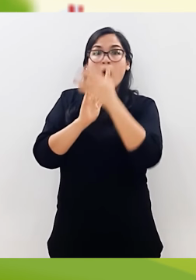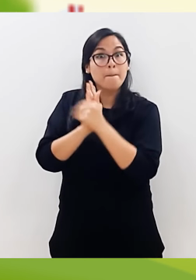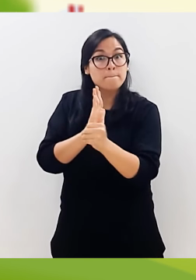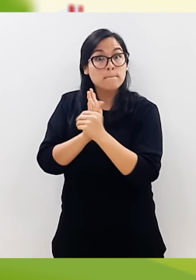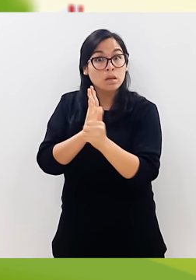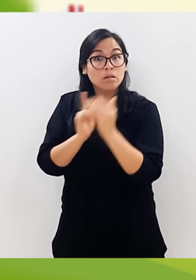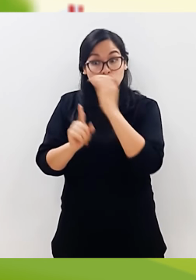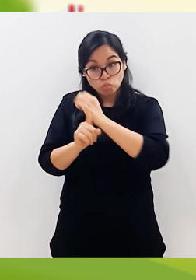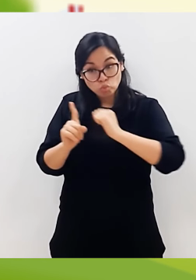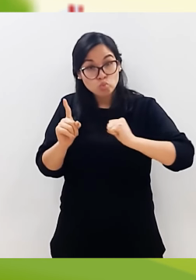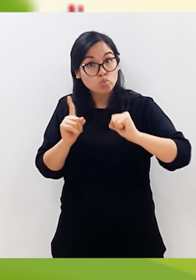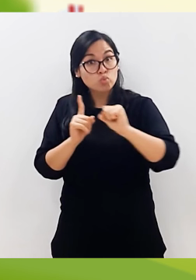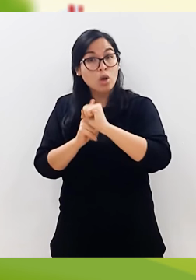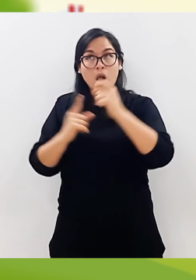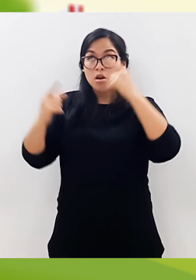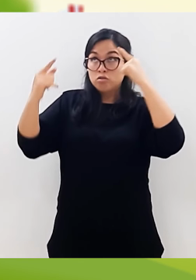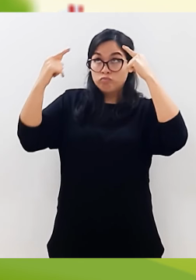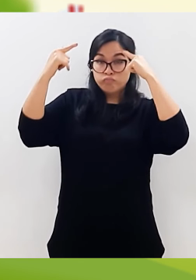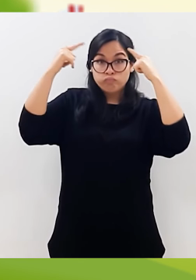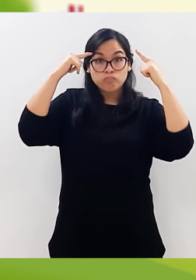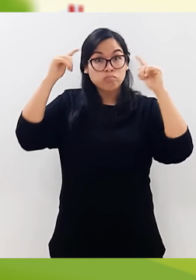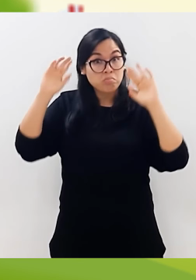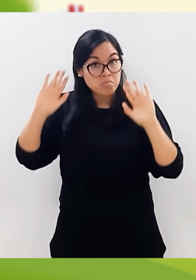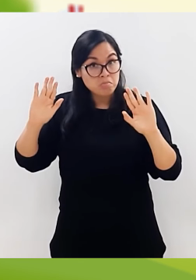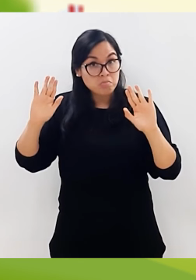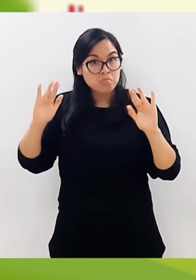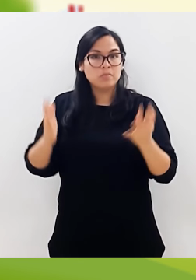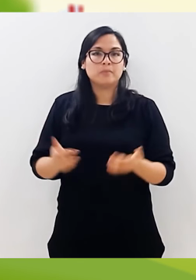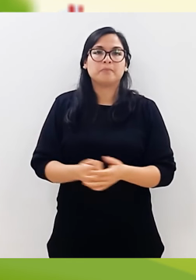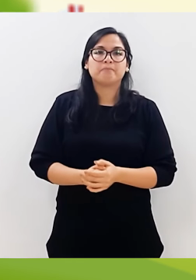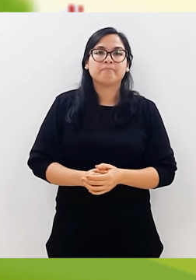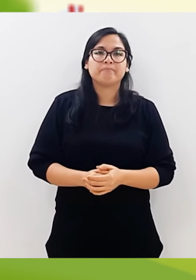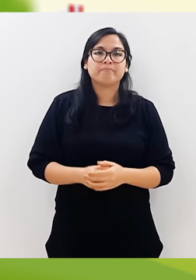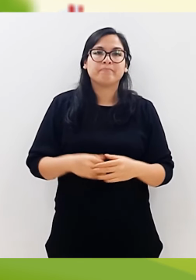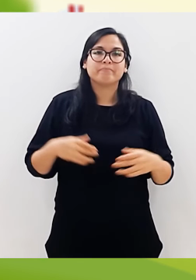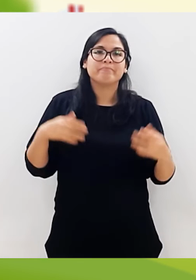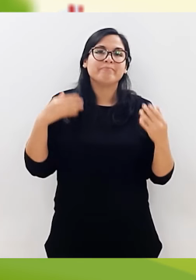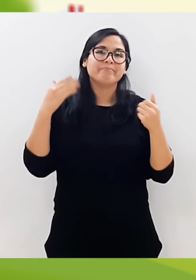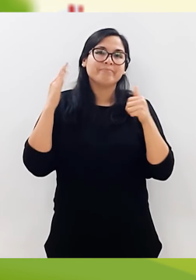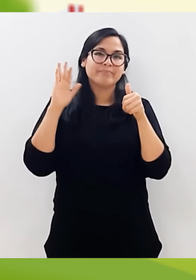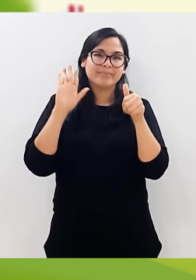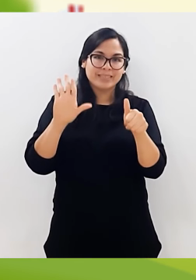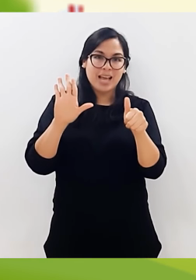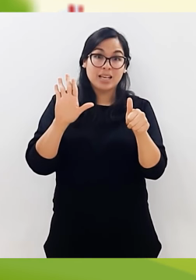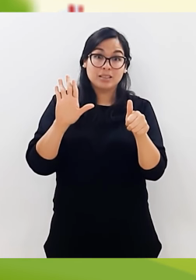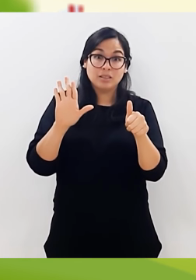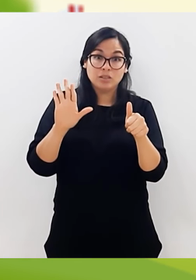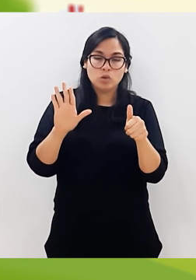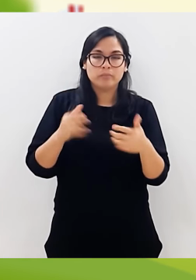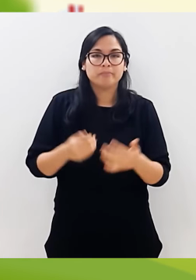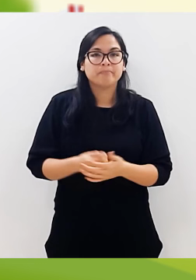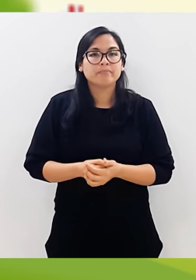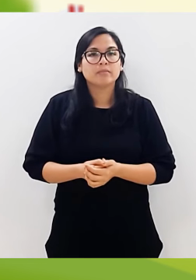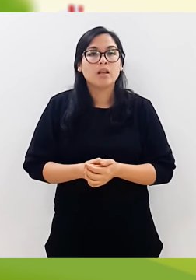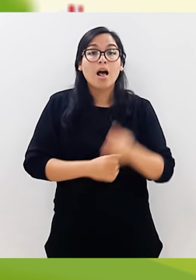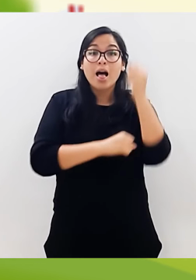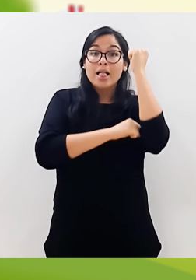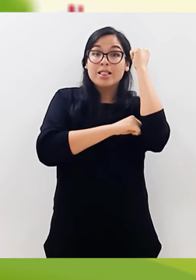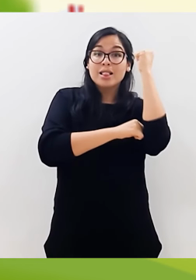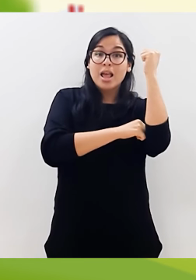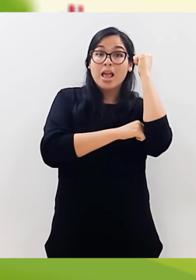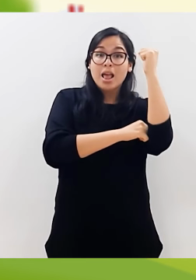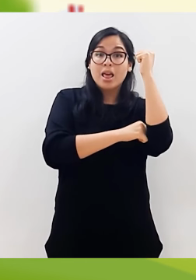desarrollar habilidades sociales e intelectuales. El sexto de la